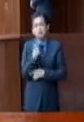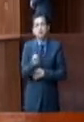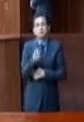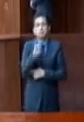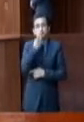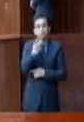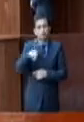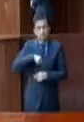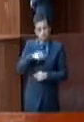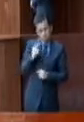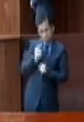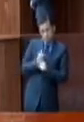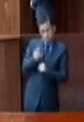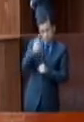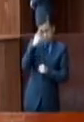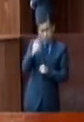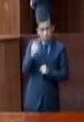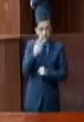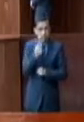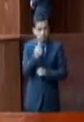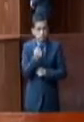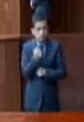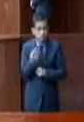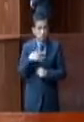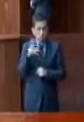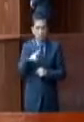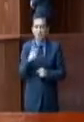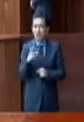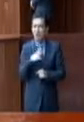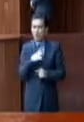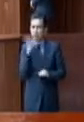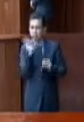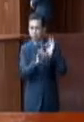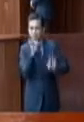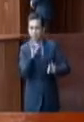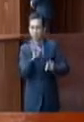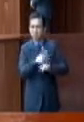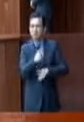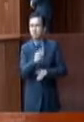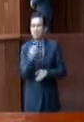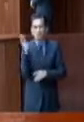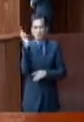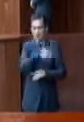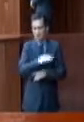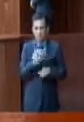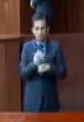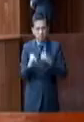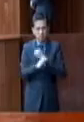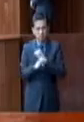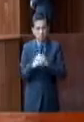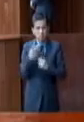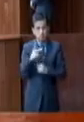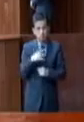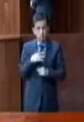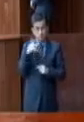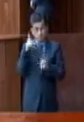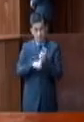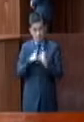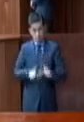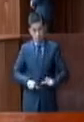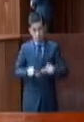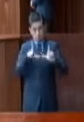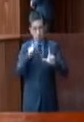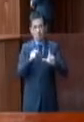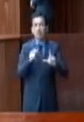ponencia encuentra que la versión y televisión de promocionales calumniosas por difundir hechos falsos en tanto la portada que aparece el promocional y que lleva por título